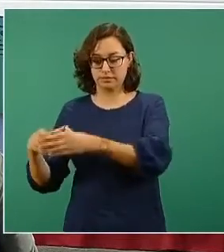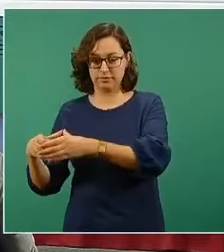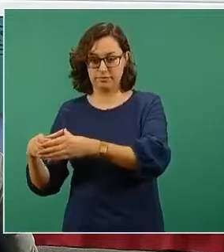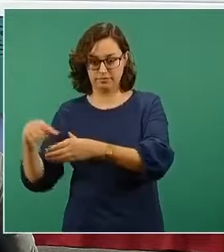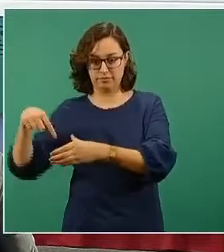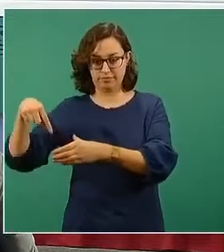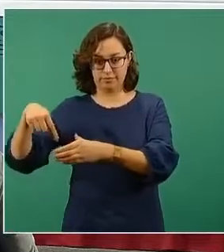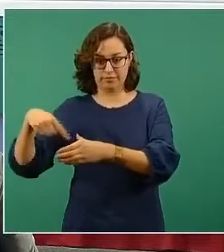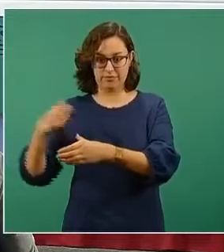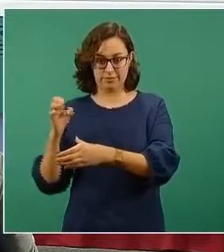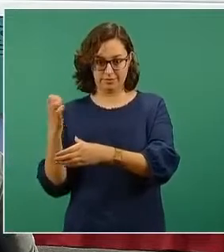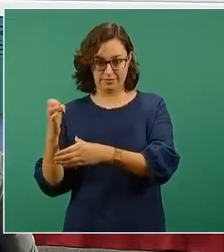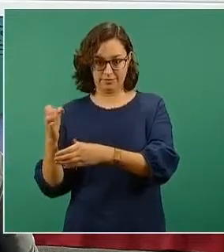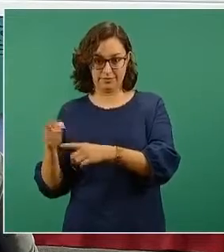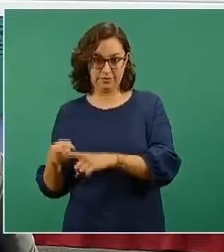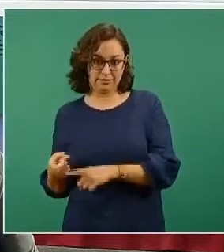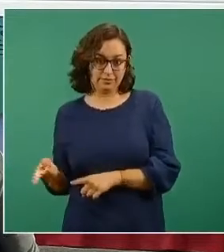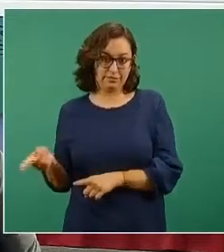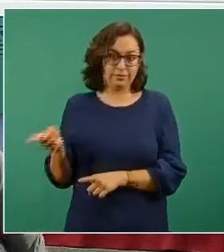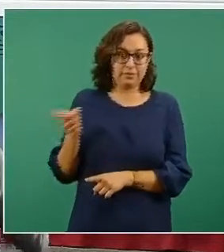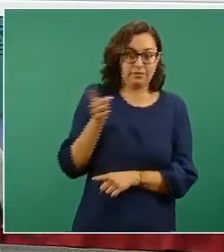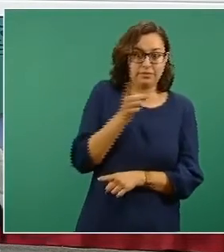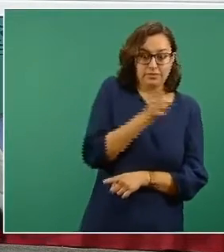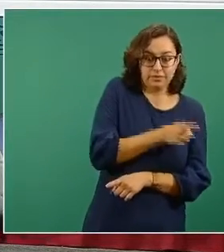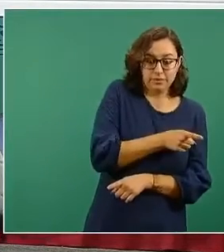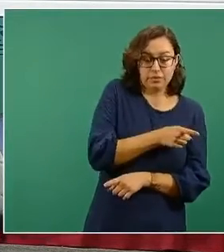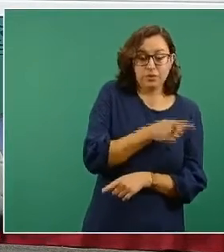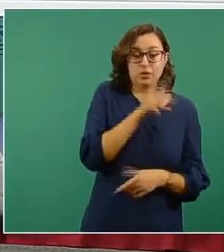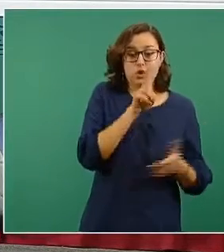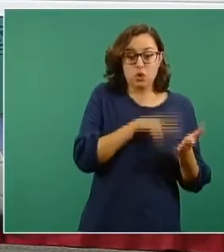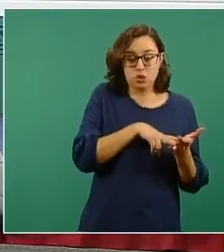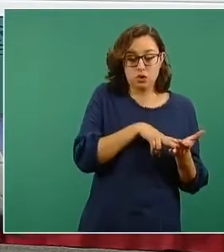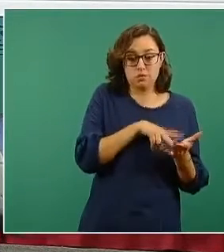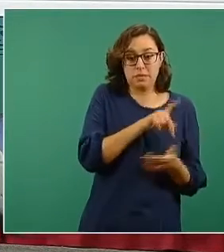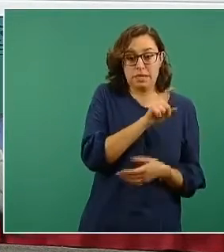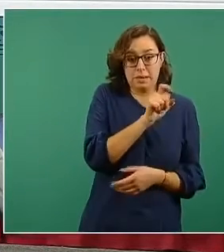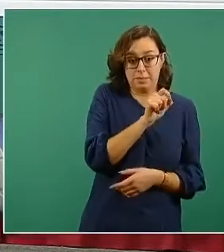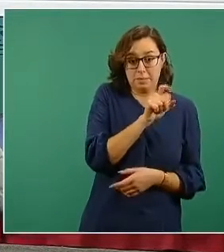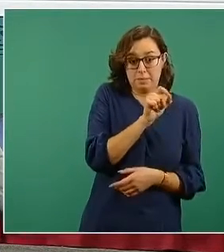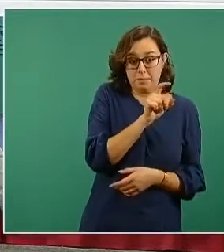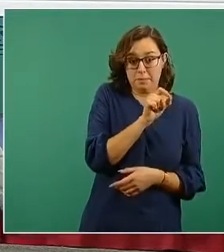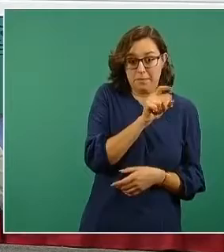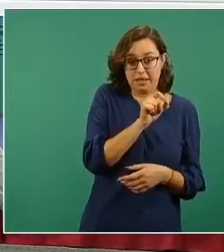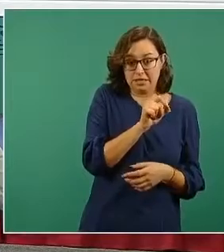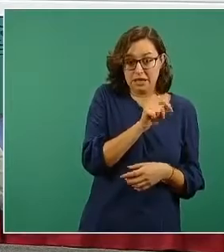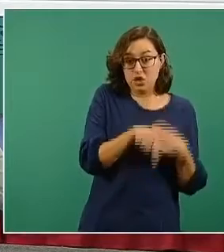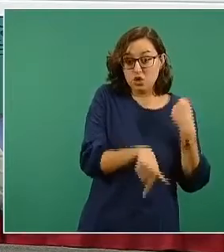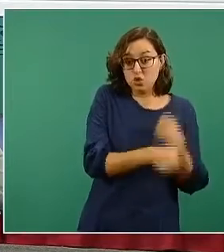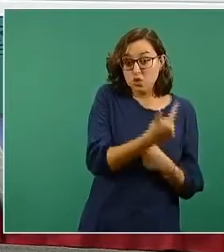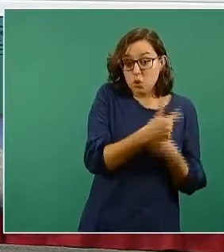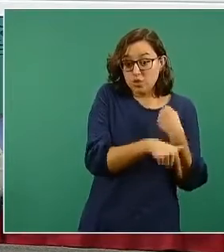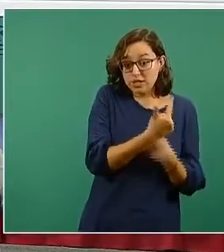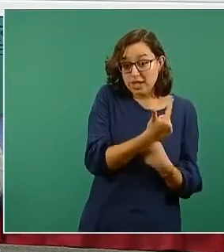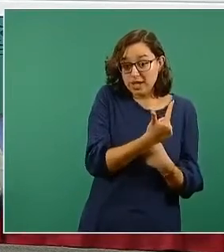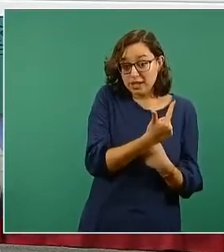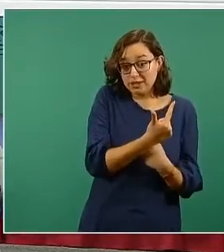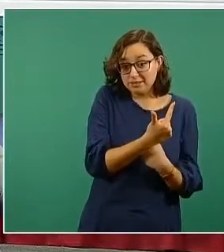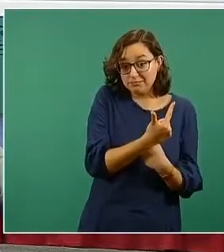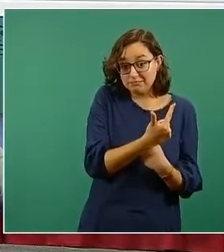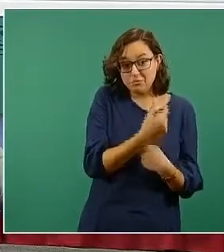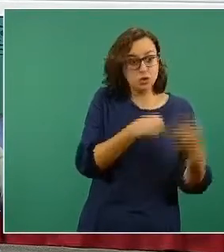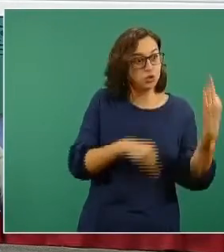los 12 casos que en la semana 11 de 2020 nos llevaron a cerrar el sistema educativo